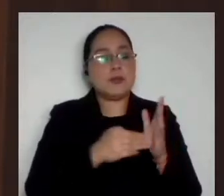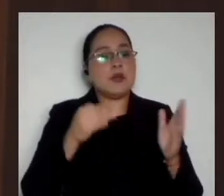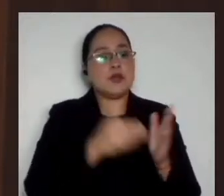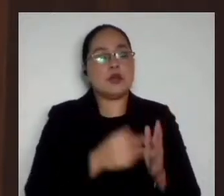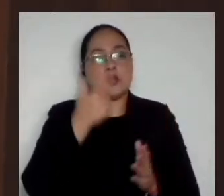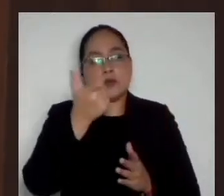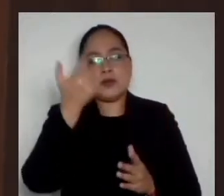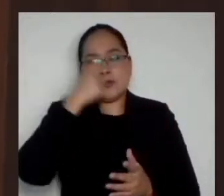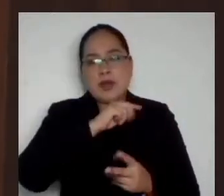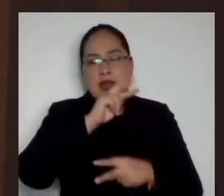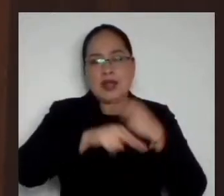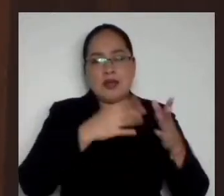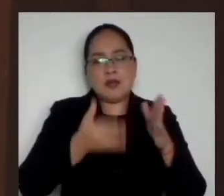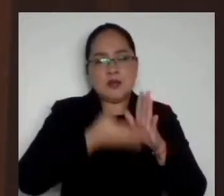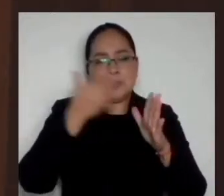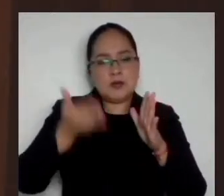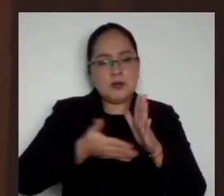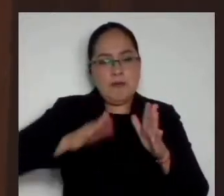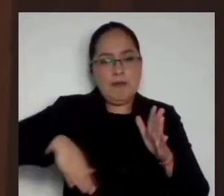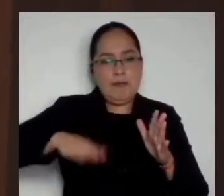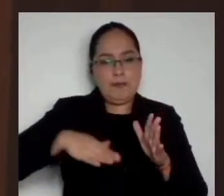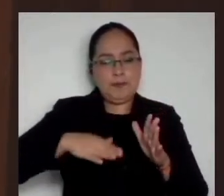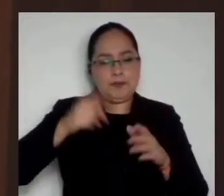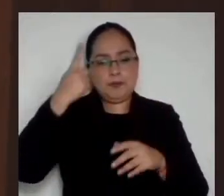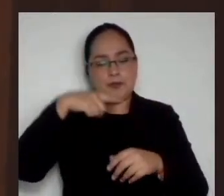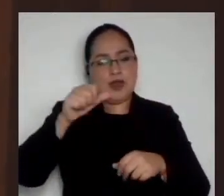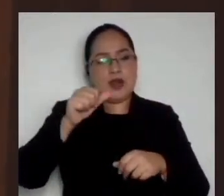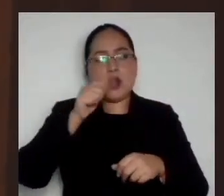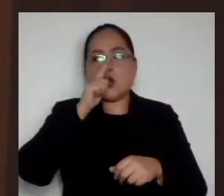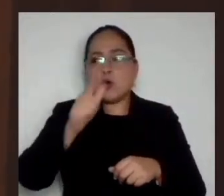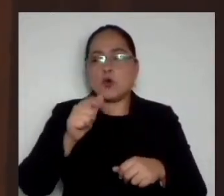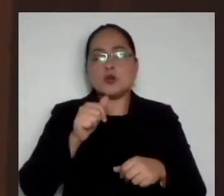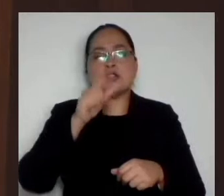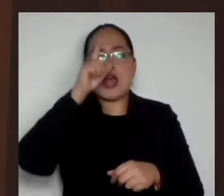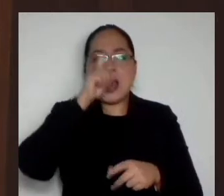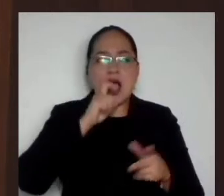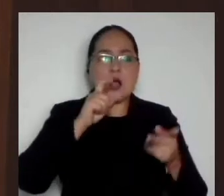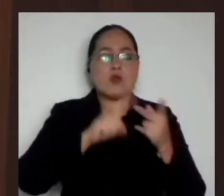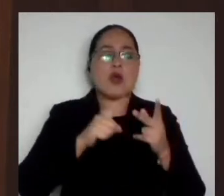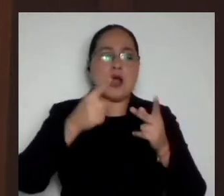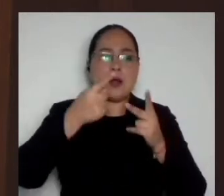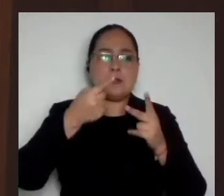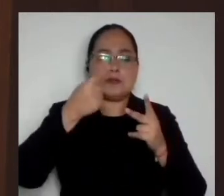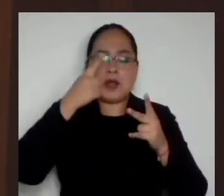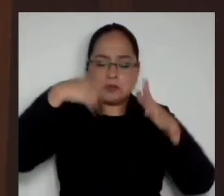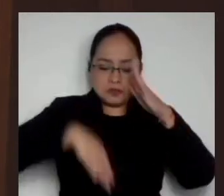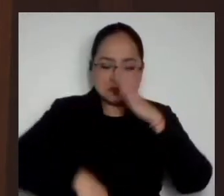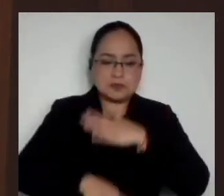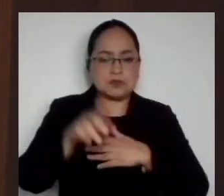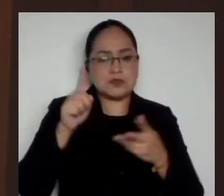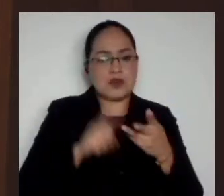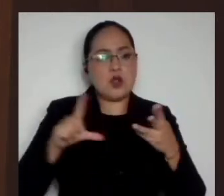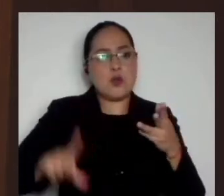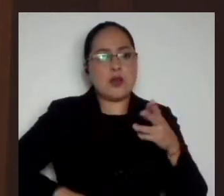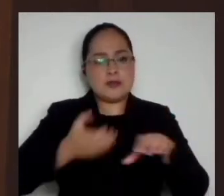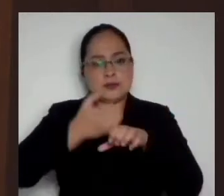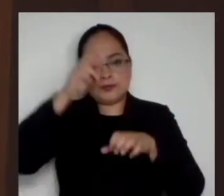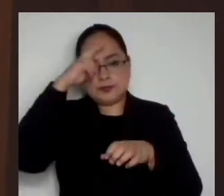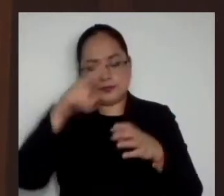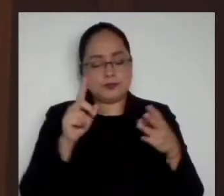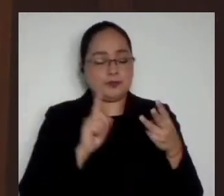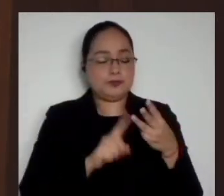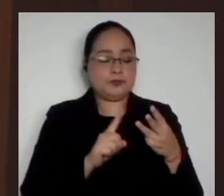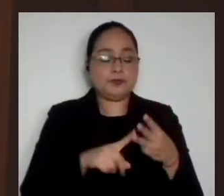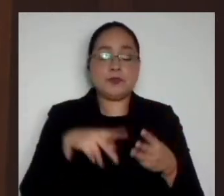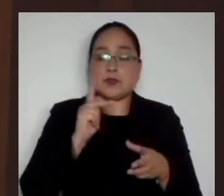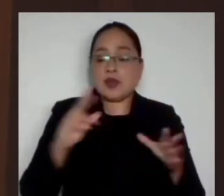obras de infraestructura, de electrificación, de drenaje, de agua, por el gobierno del estado, pero que